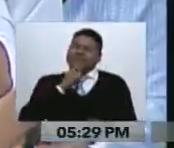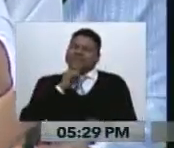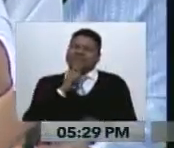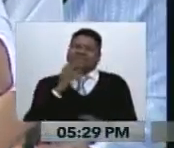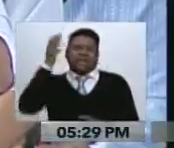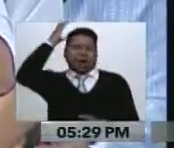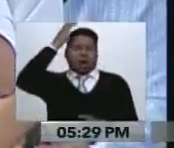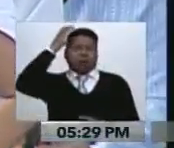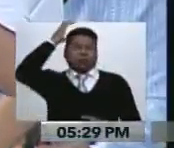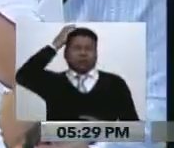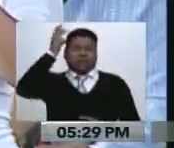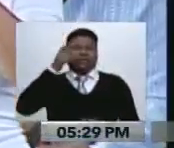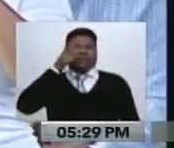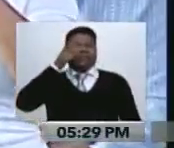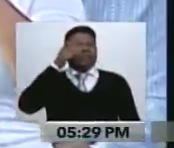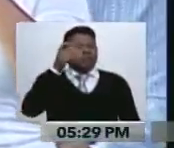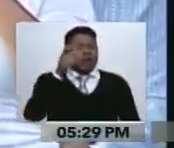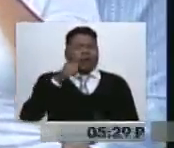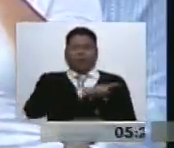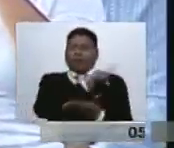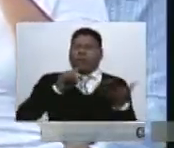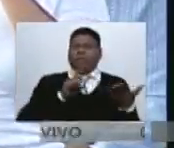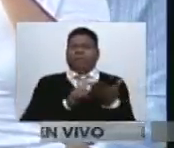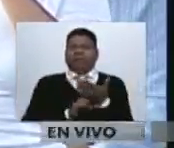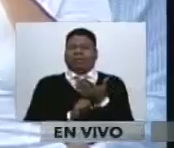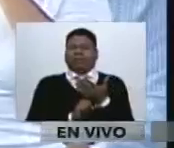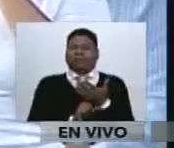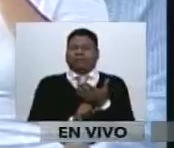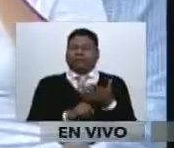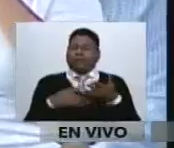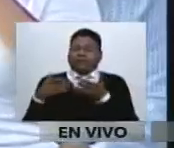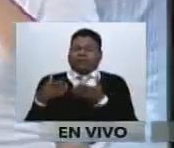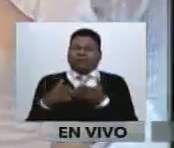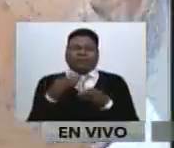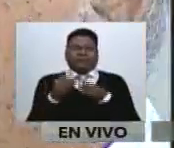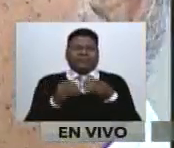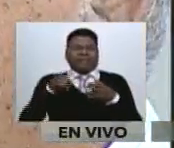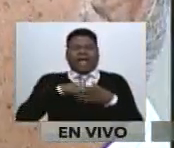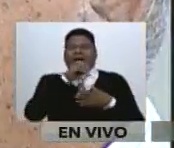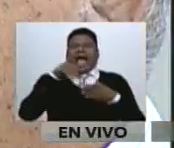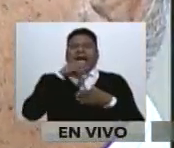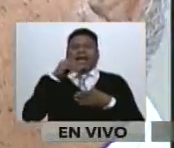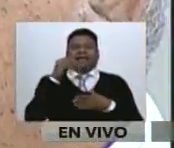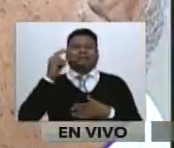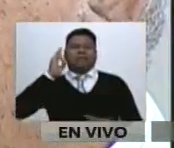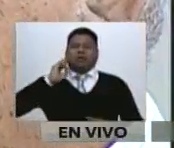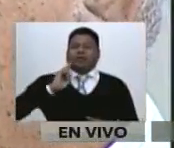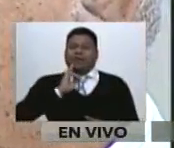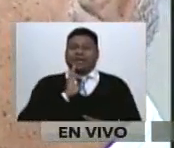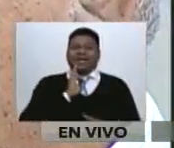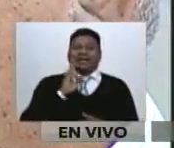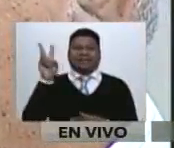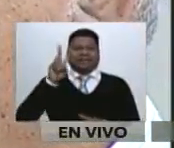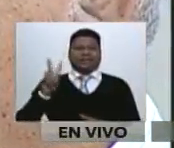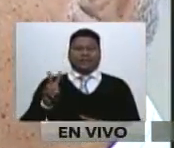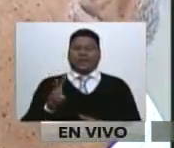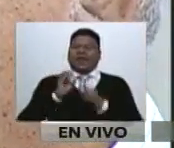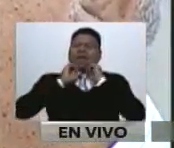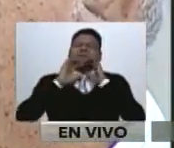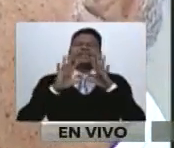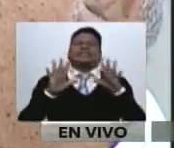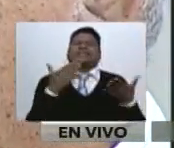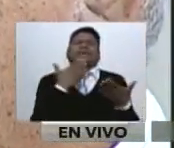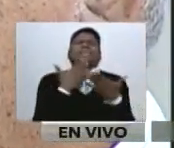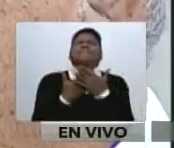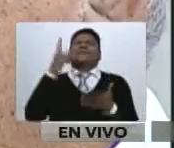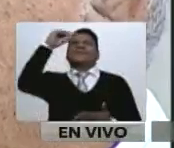conciencia de un pueblo entero, siendo cuna y semilla del alma bolivariana. Venezuela, tierra bendita, patria libre y soberana. Pido a